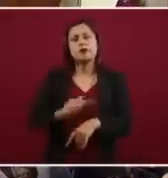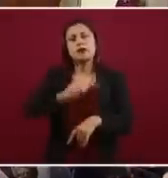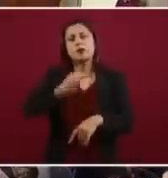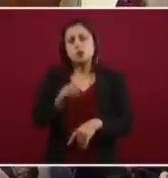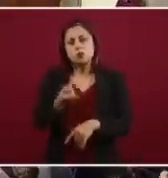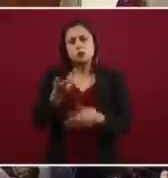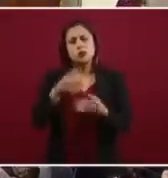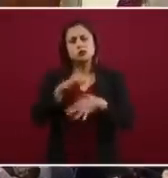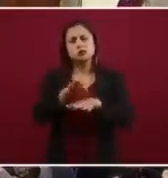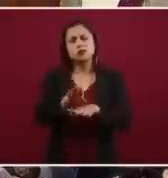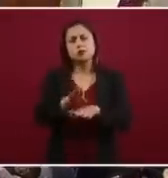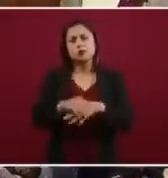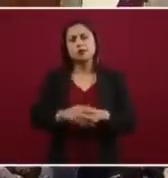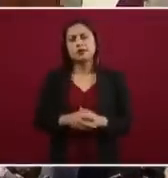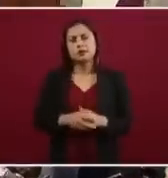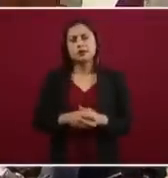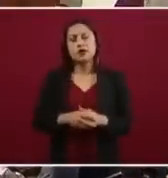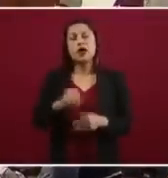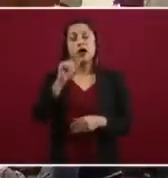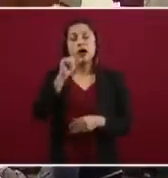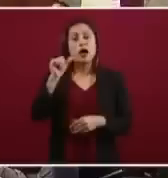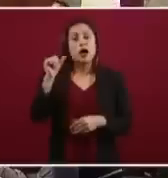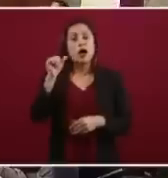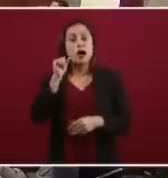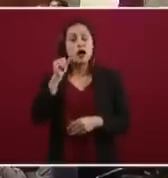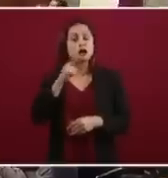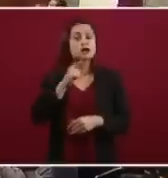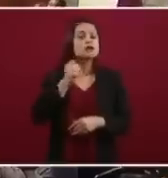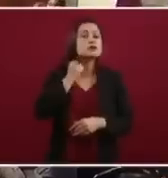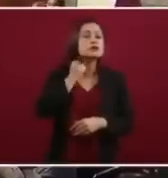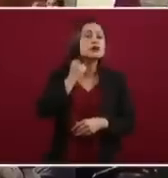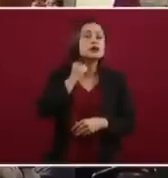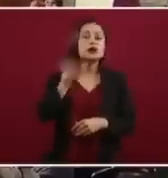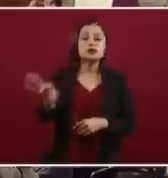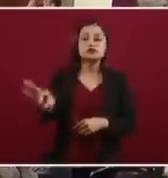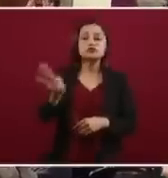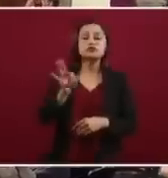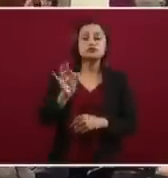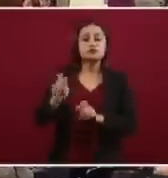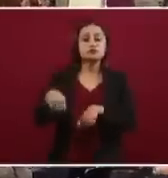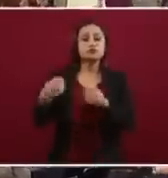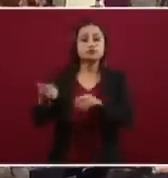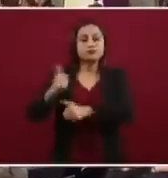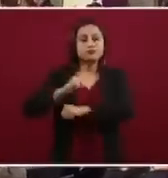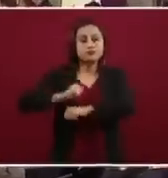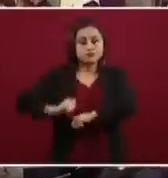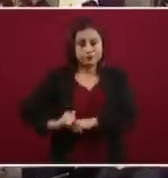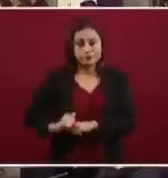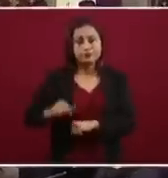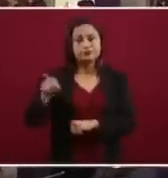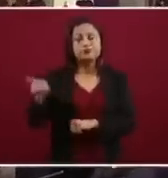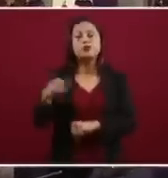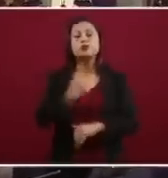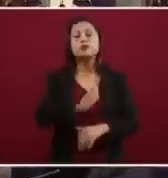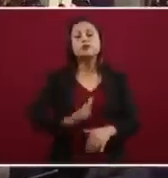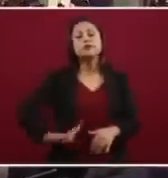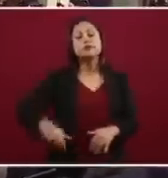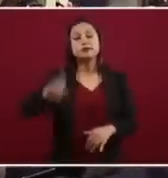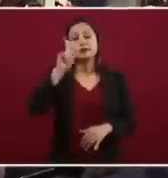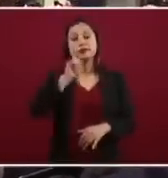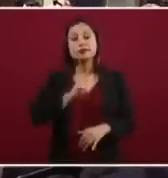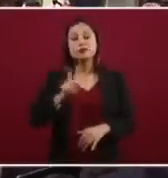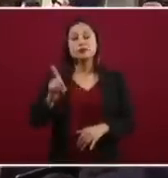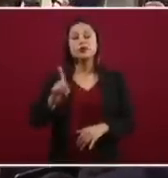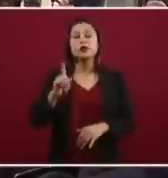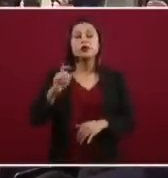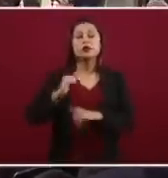de el día de ayer del Senado para la presidenta de la Comisión de